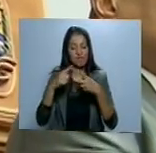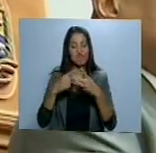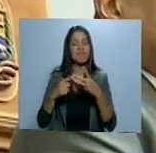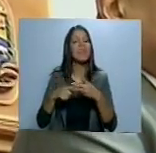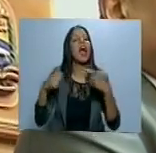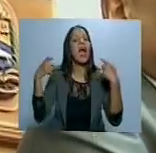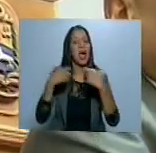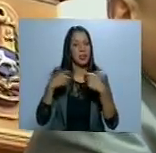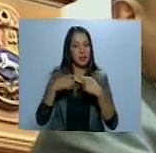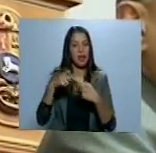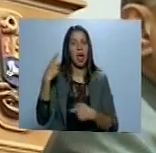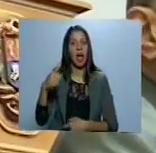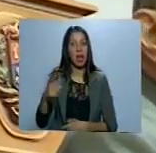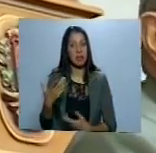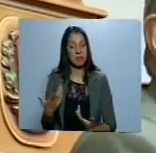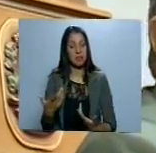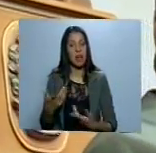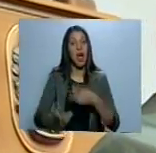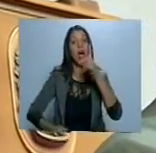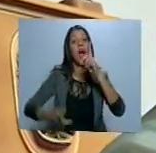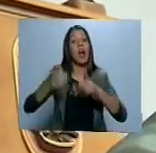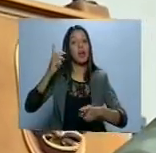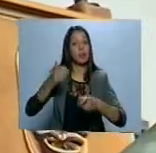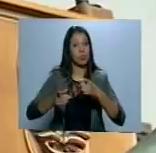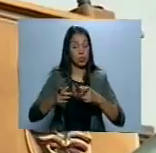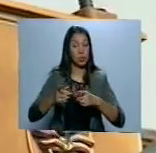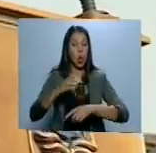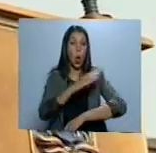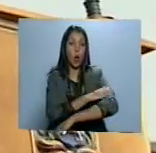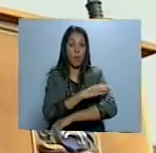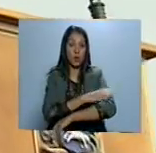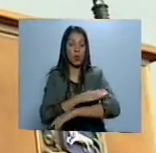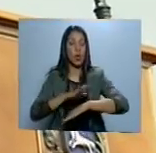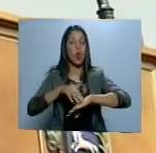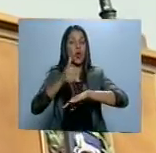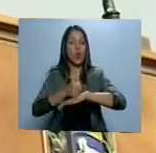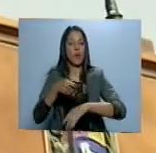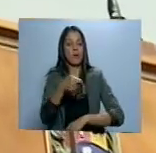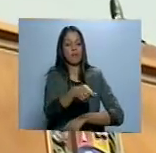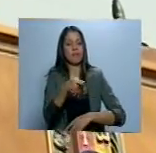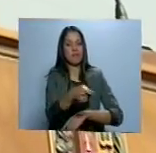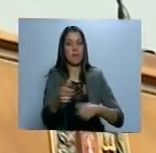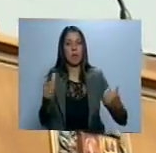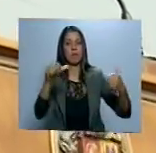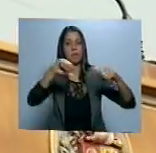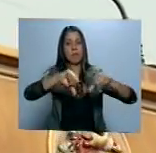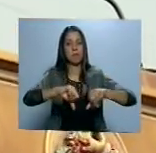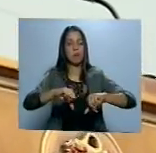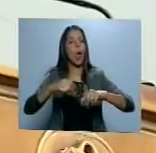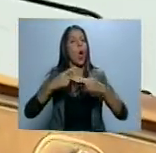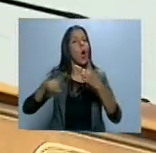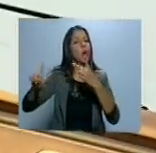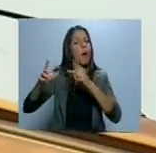uno de los venezolanos, algunos generados por la guerra económica y otros impulsados